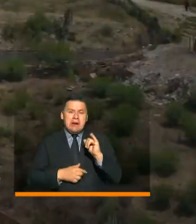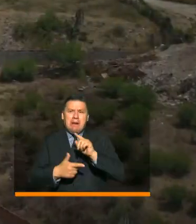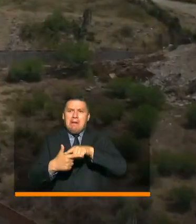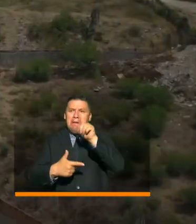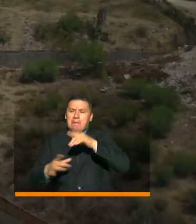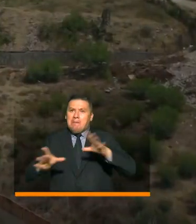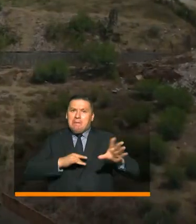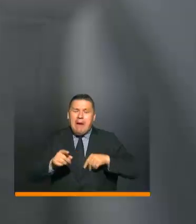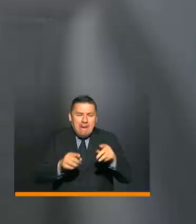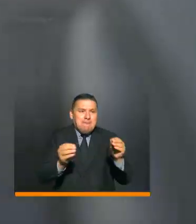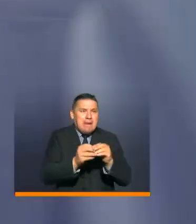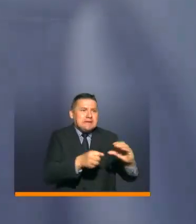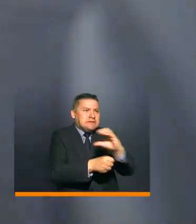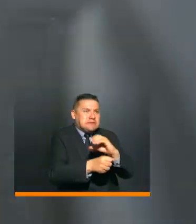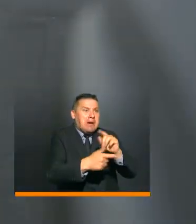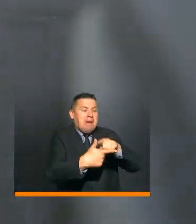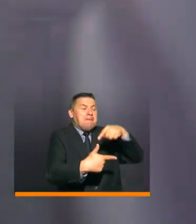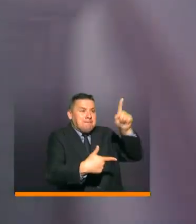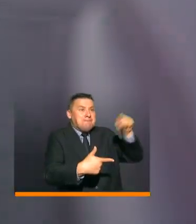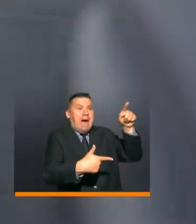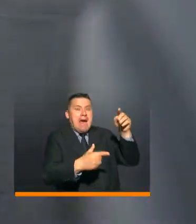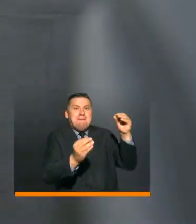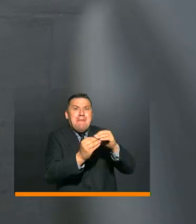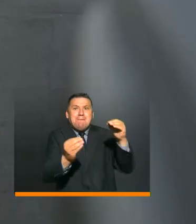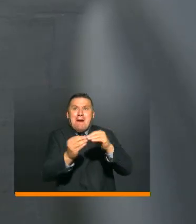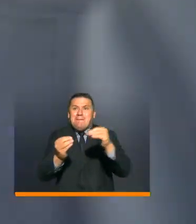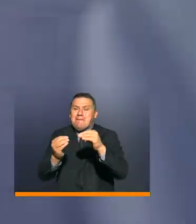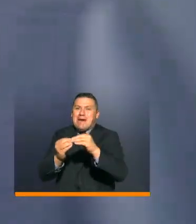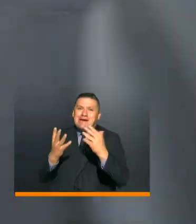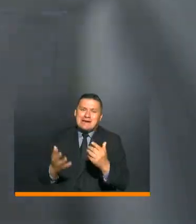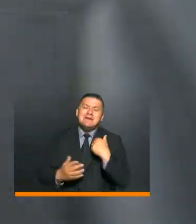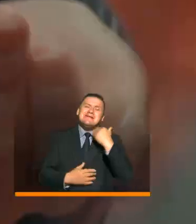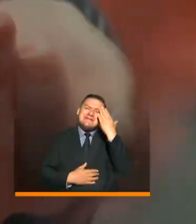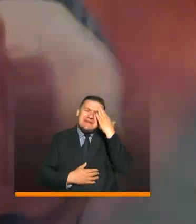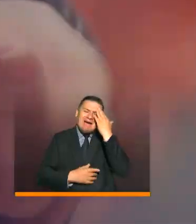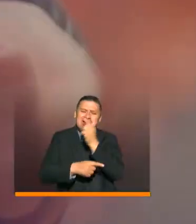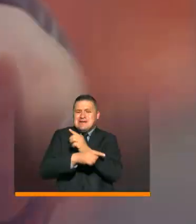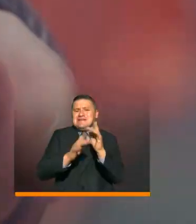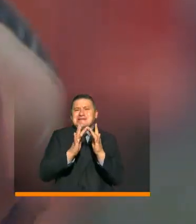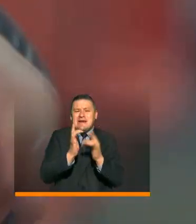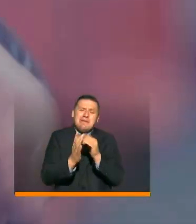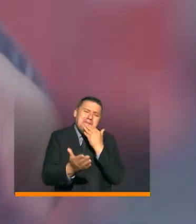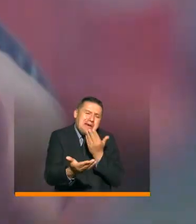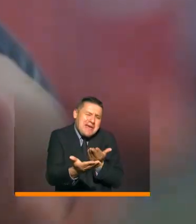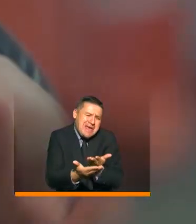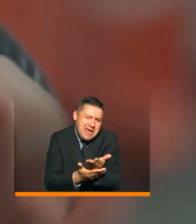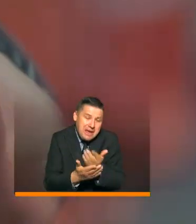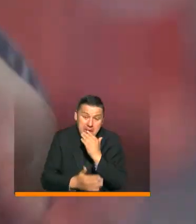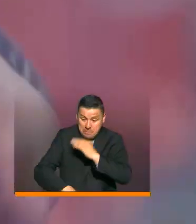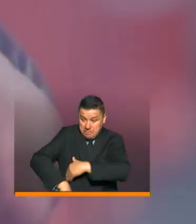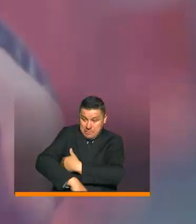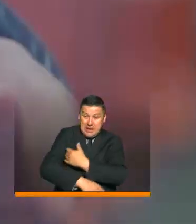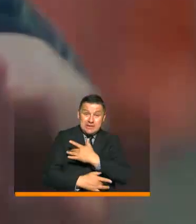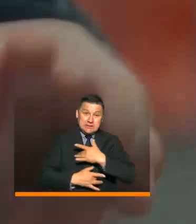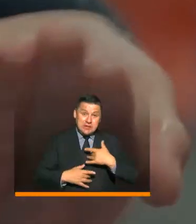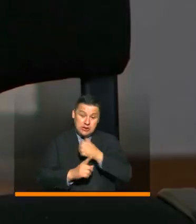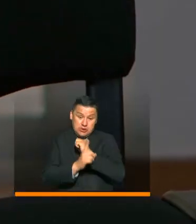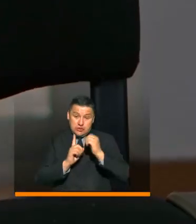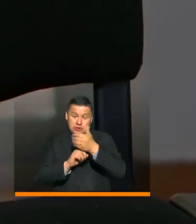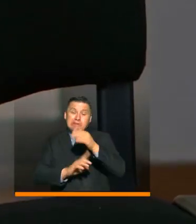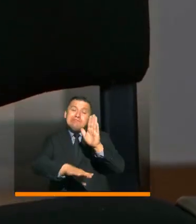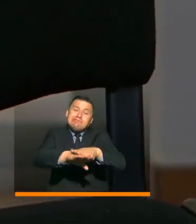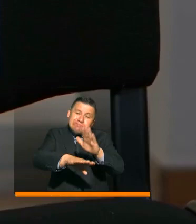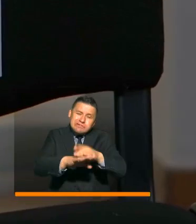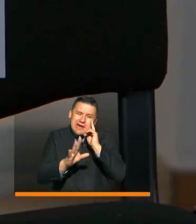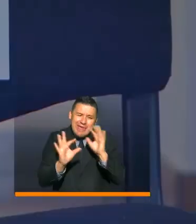de contagios en algunas ciudades. Por eso, ante las celebraciones religiosas, las recomendaciones del Ministerio de Salud y Protección Social